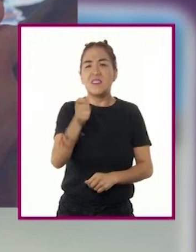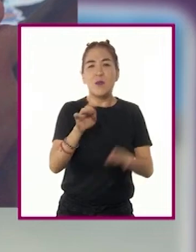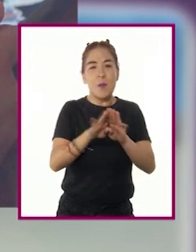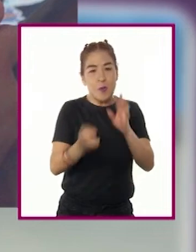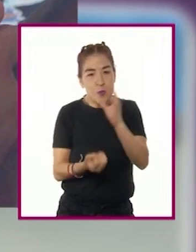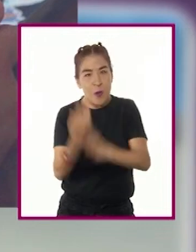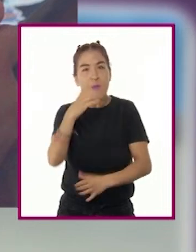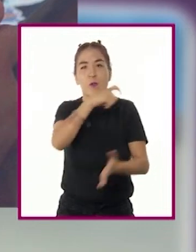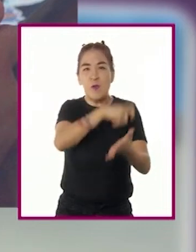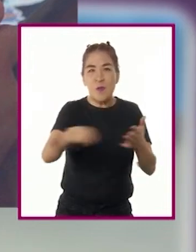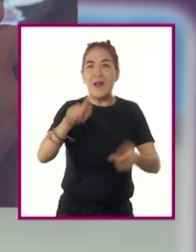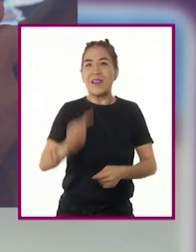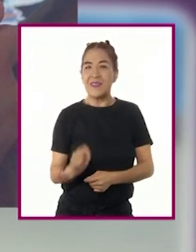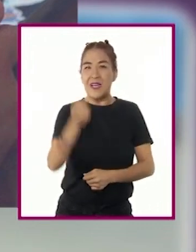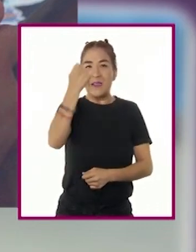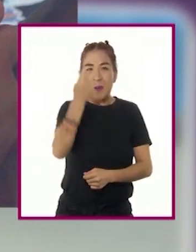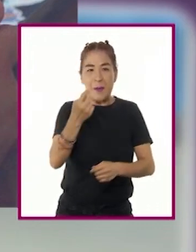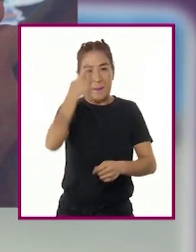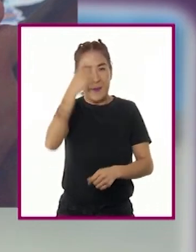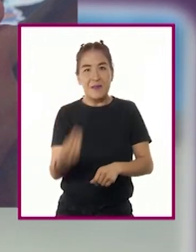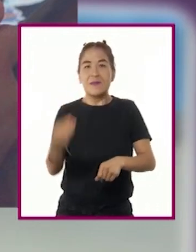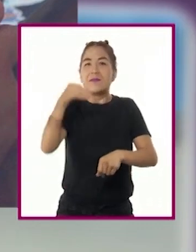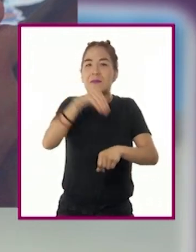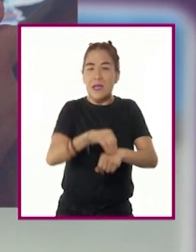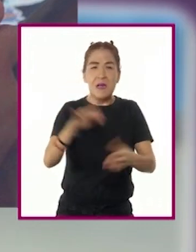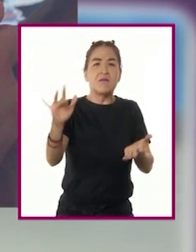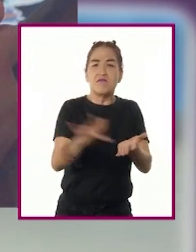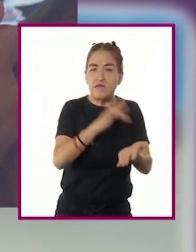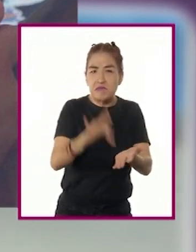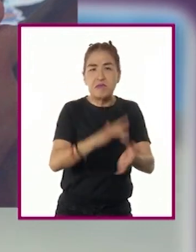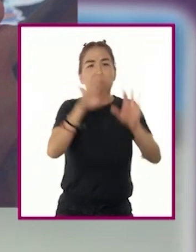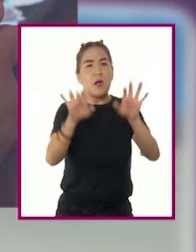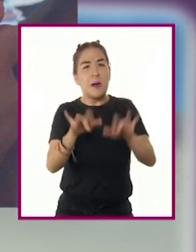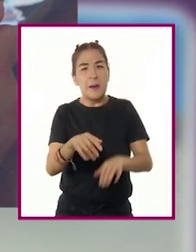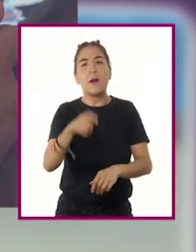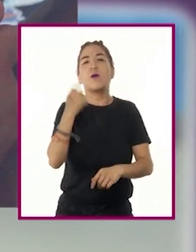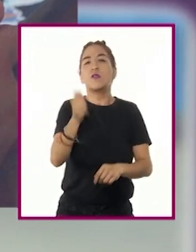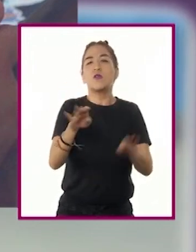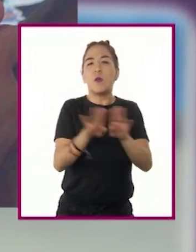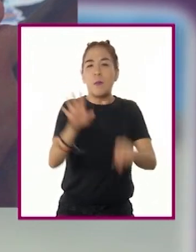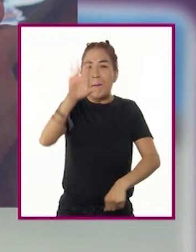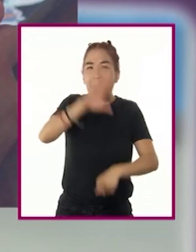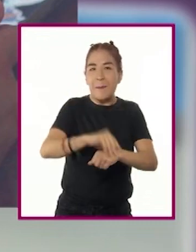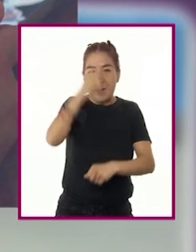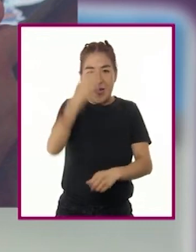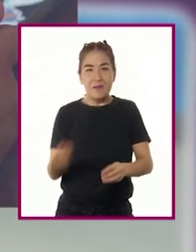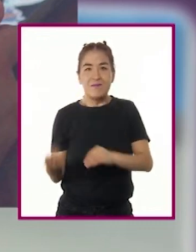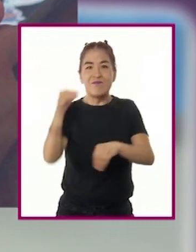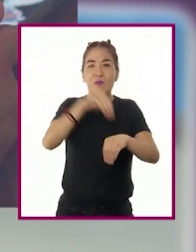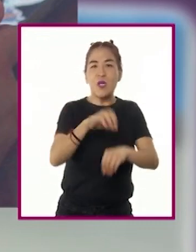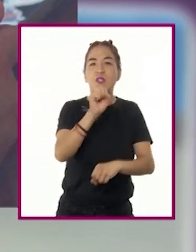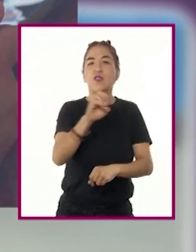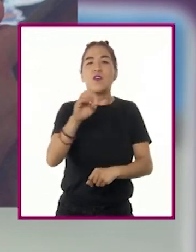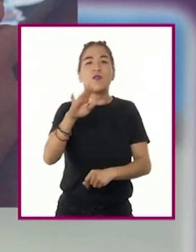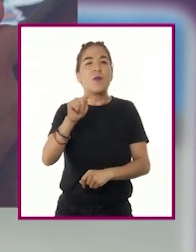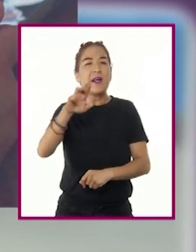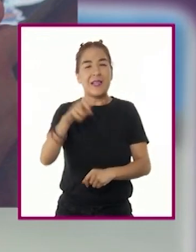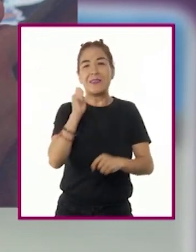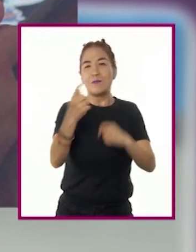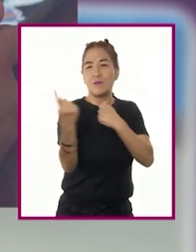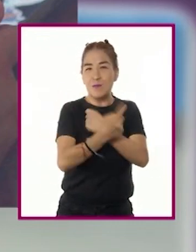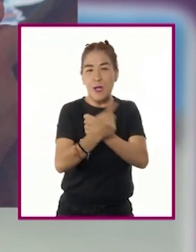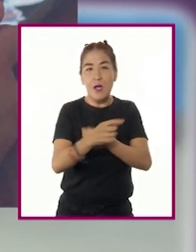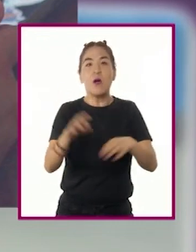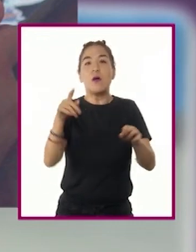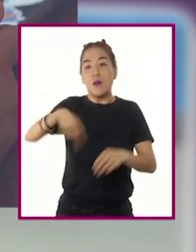o comprar nuevas tecnologías, dispositivos o licencias de software, sino también preocuparnos porque